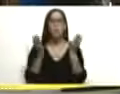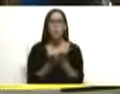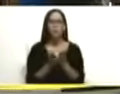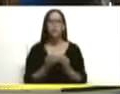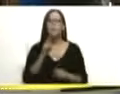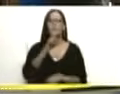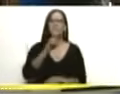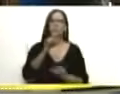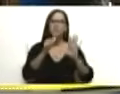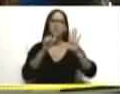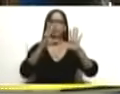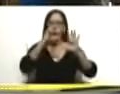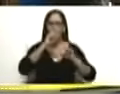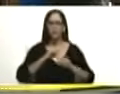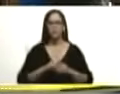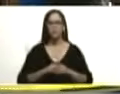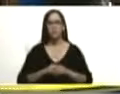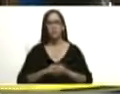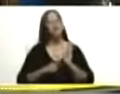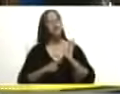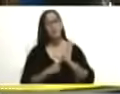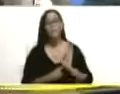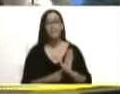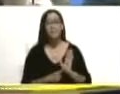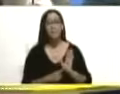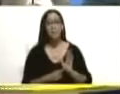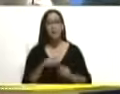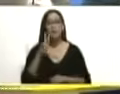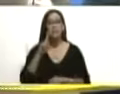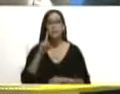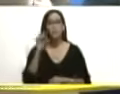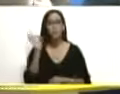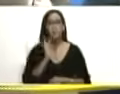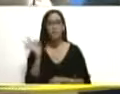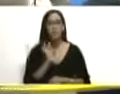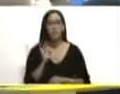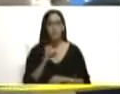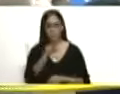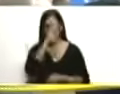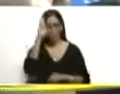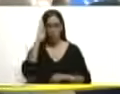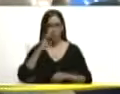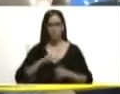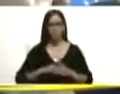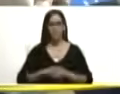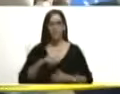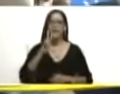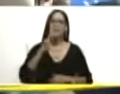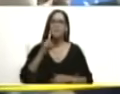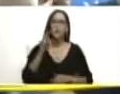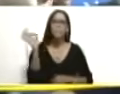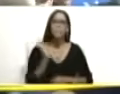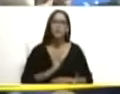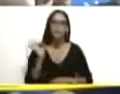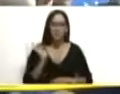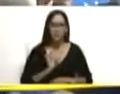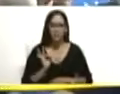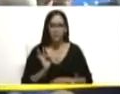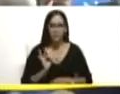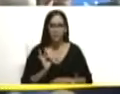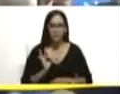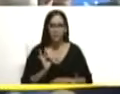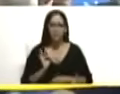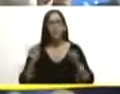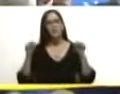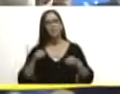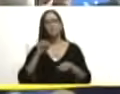168 años. Representa, padrino, el 31%, Diosdado, el 31% de